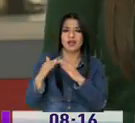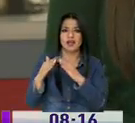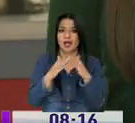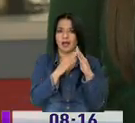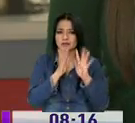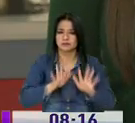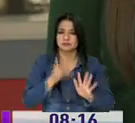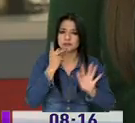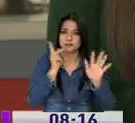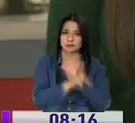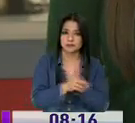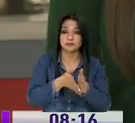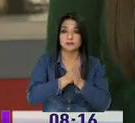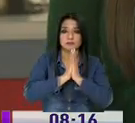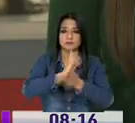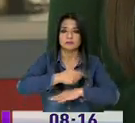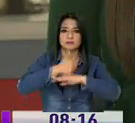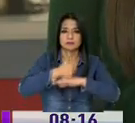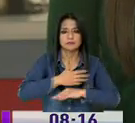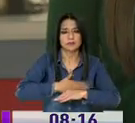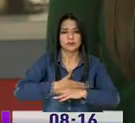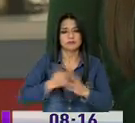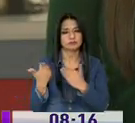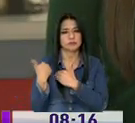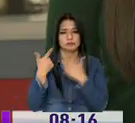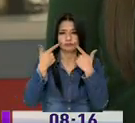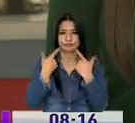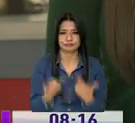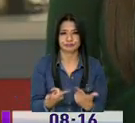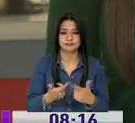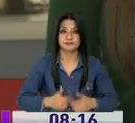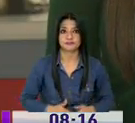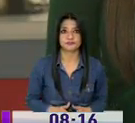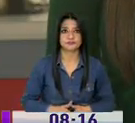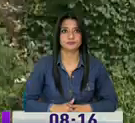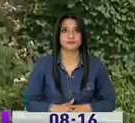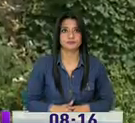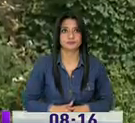solicitan a las autoridades competentes su intervención